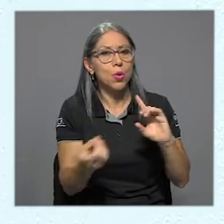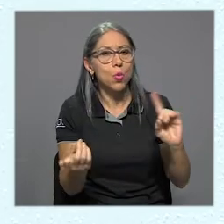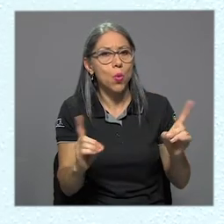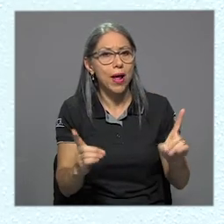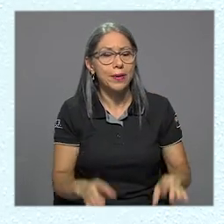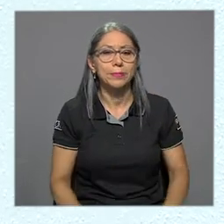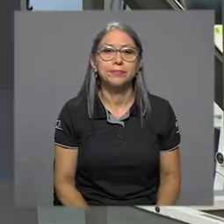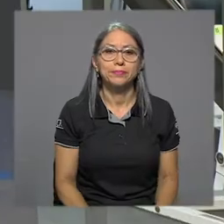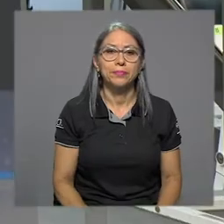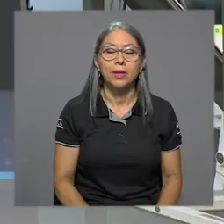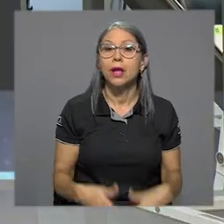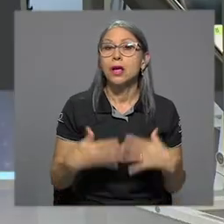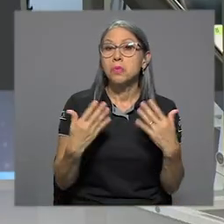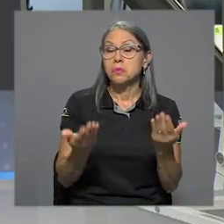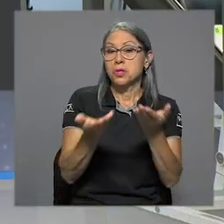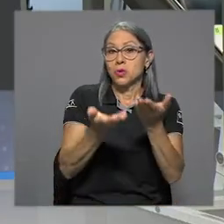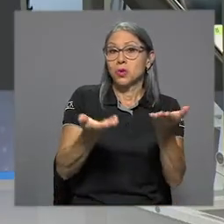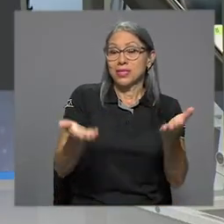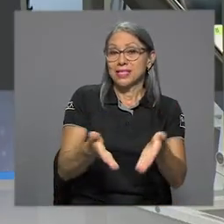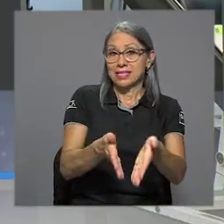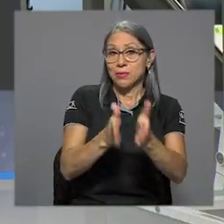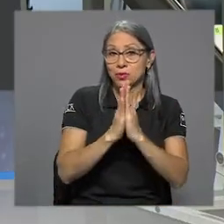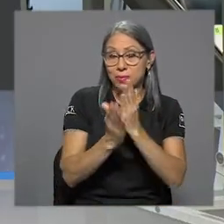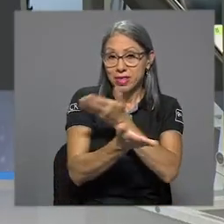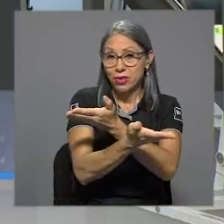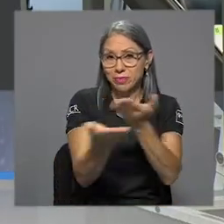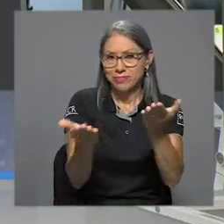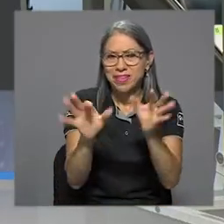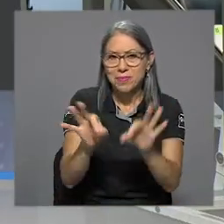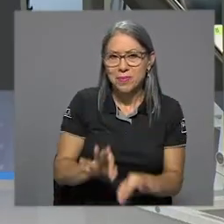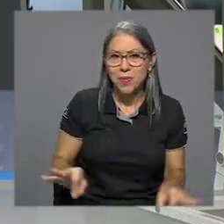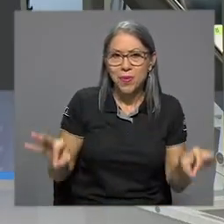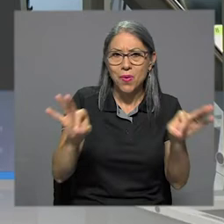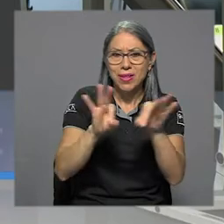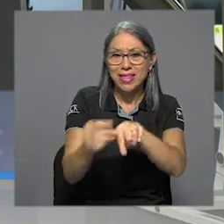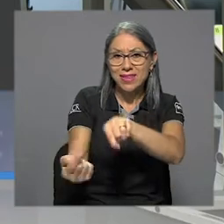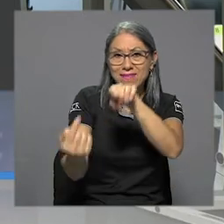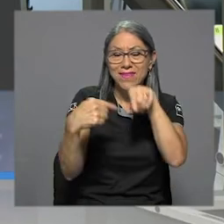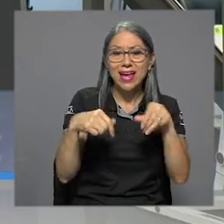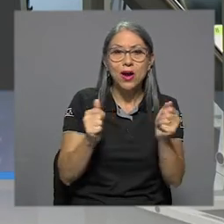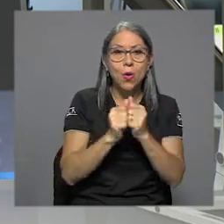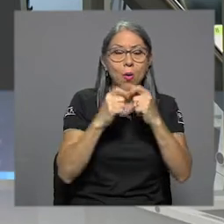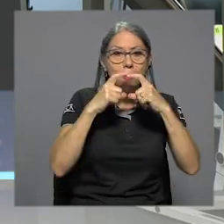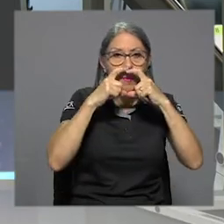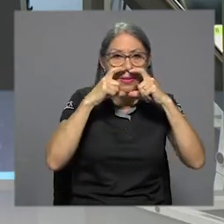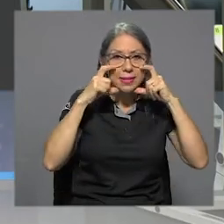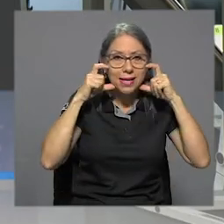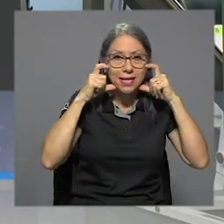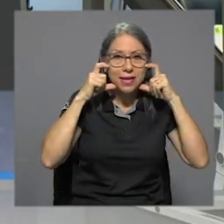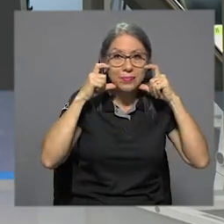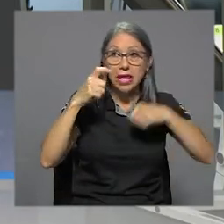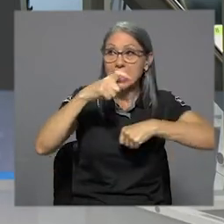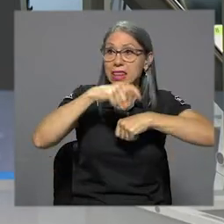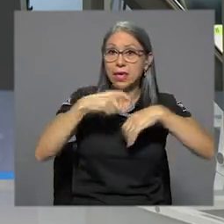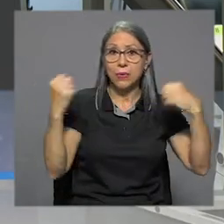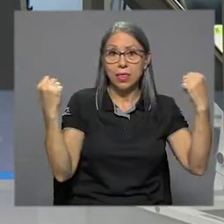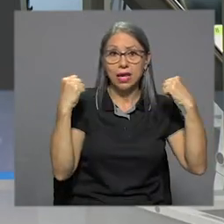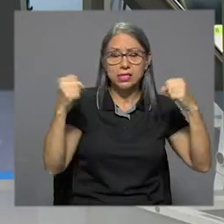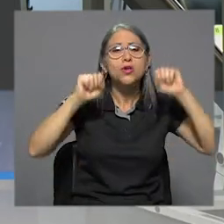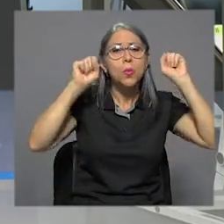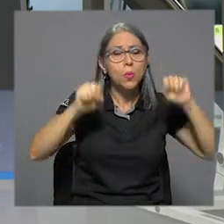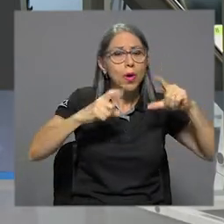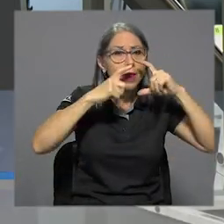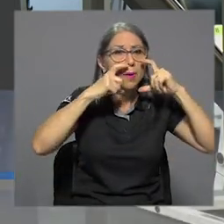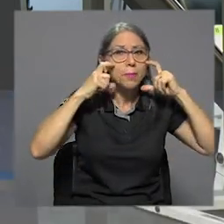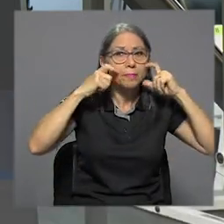implementan. Bueno, entre las cosas que les estamos pidiendo, bueno, importante que vengan con mascarilla. Durante la actividad